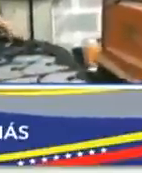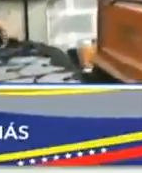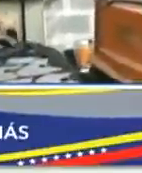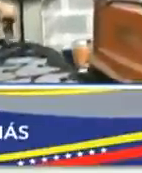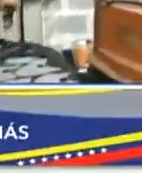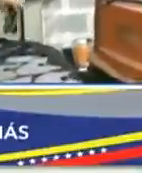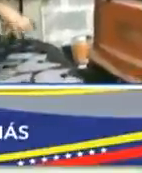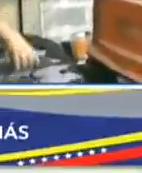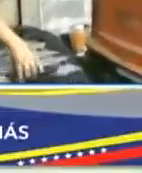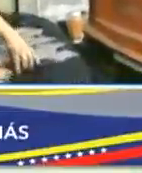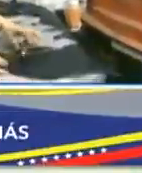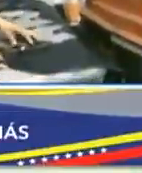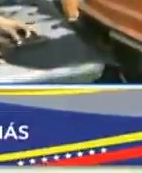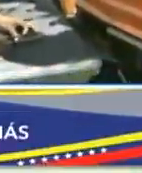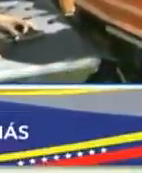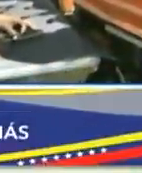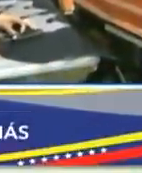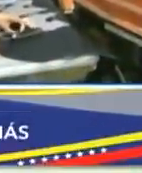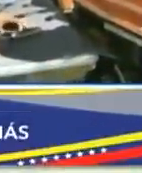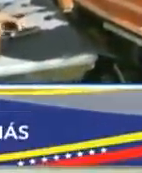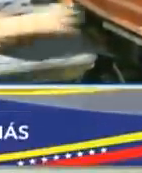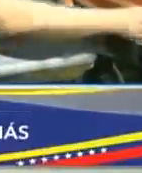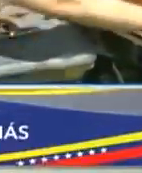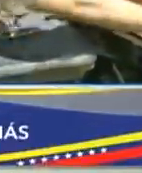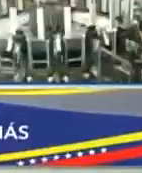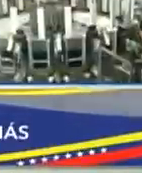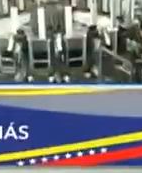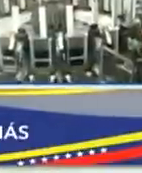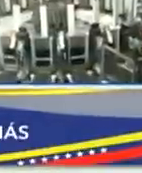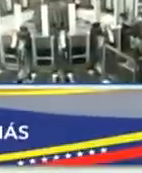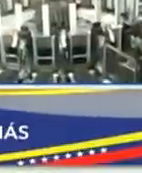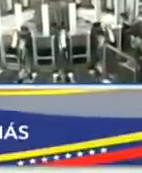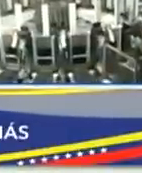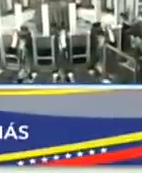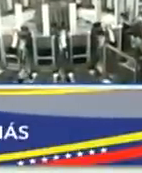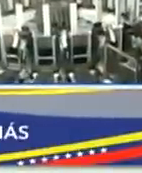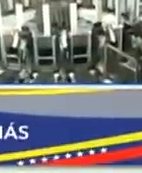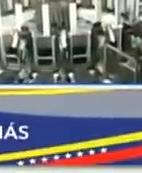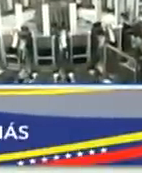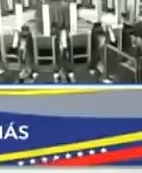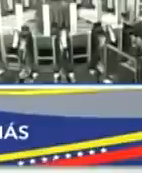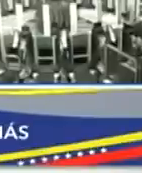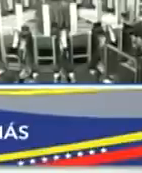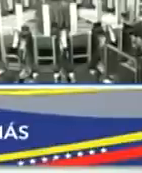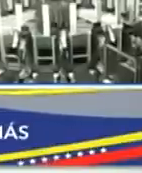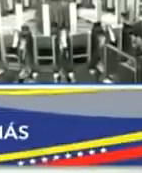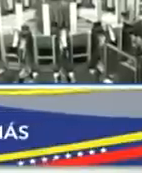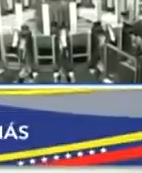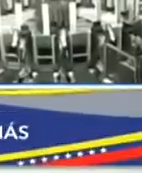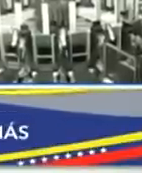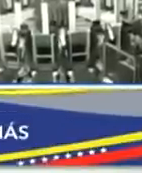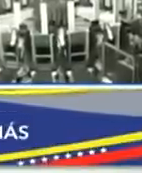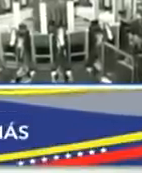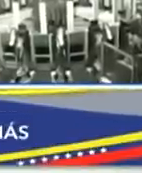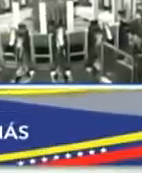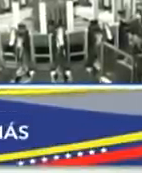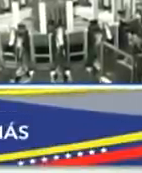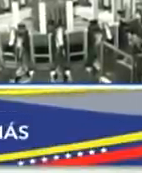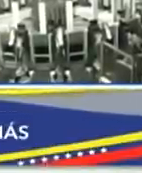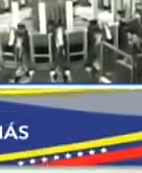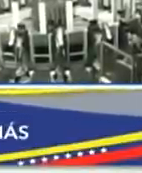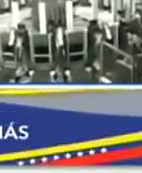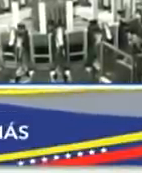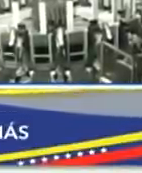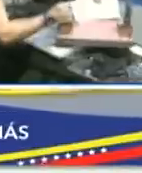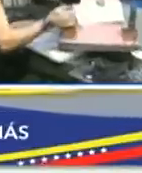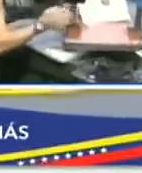producto. Para entonces decir, bueno, puedo exportar esto, ¿verdad? Es como una metodología de trabajo, una